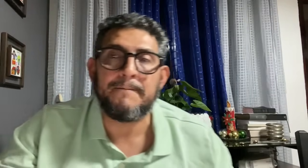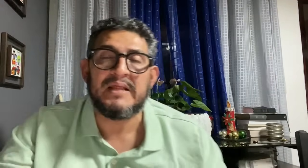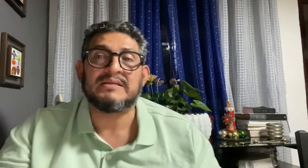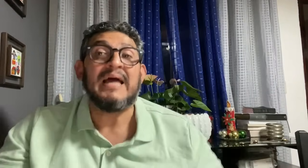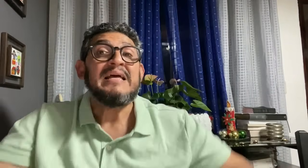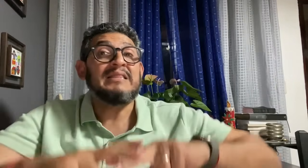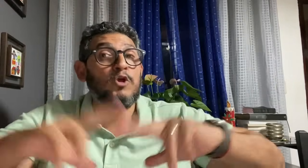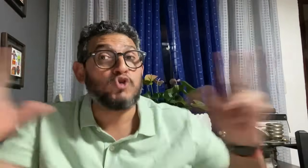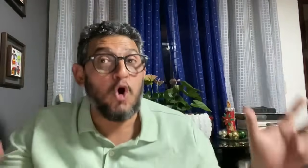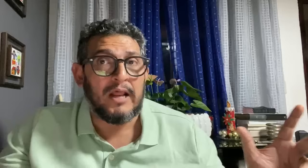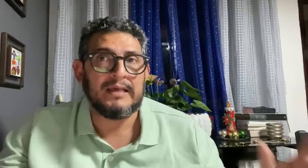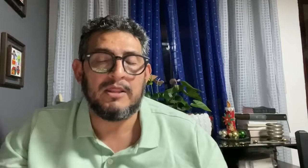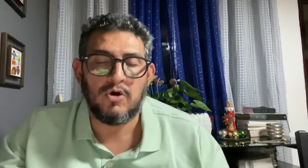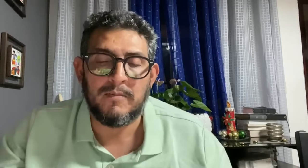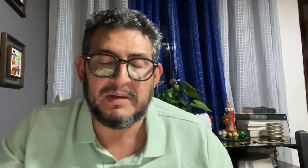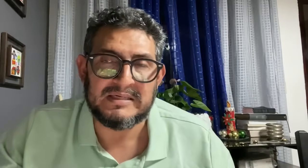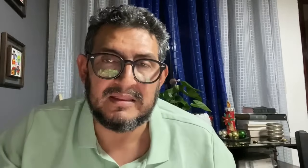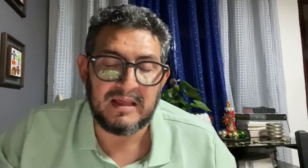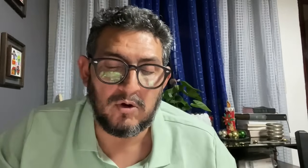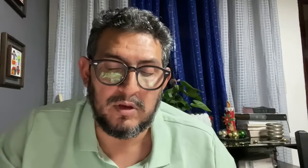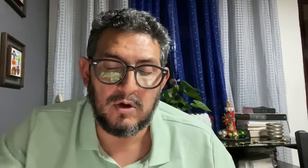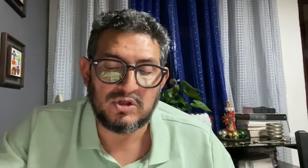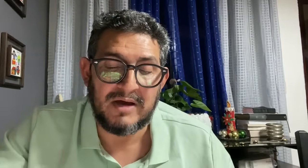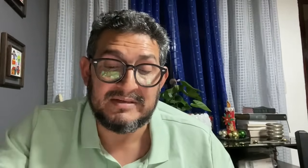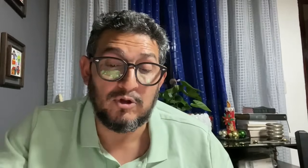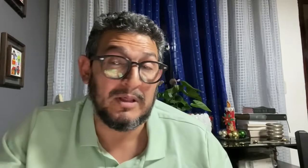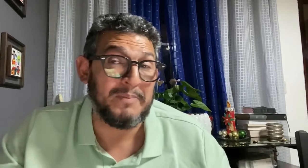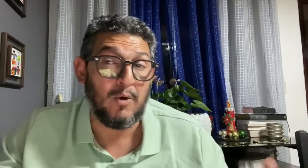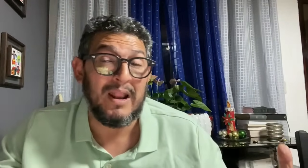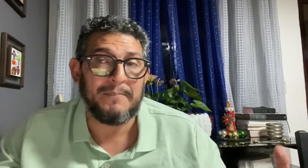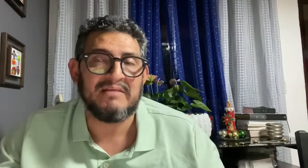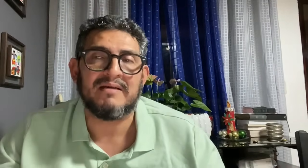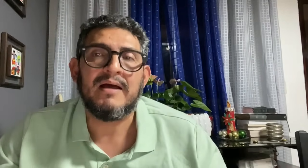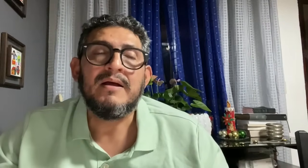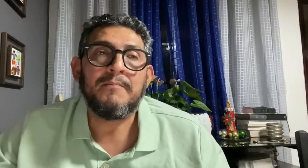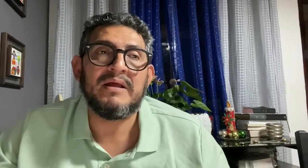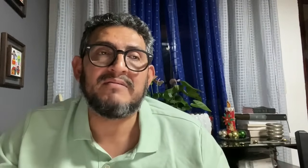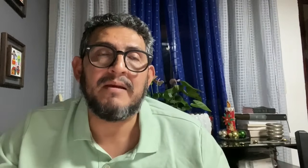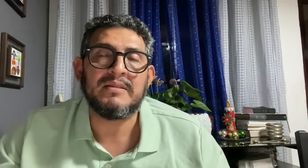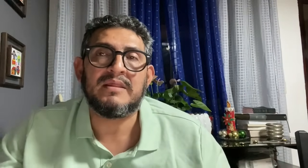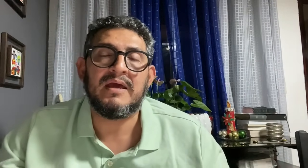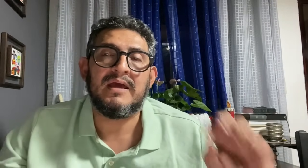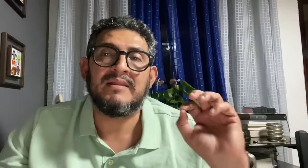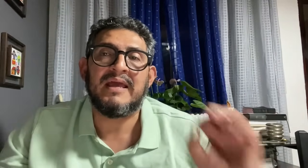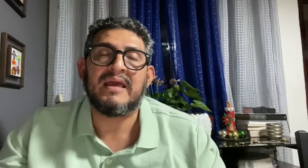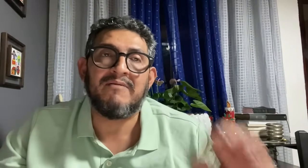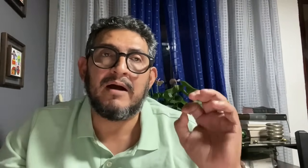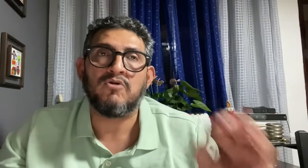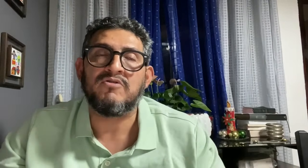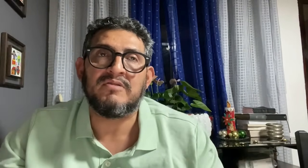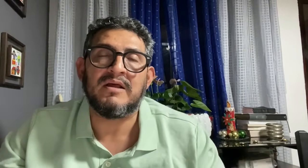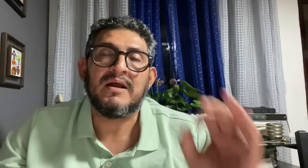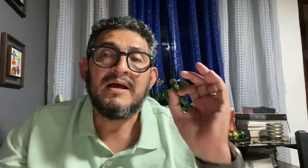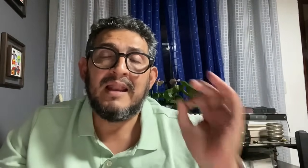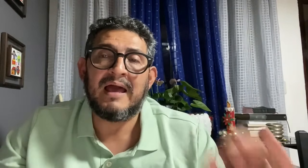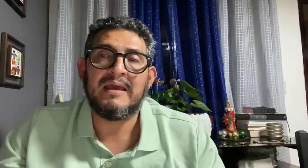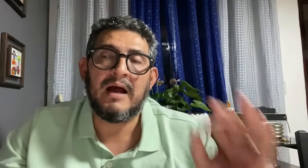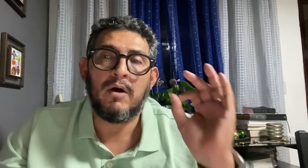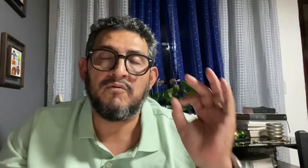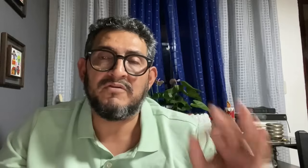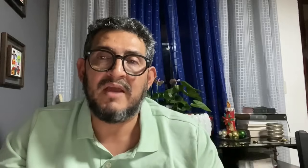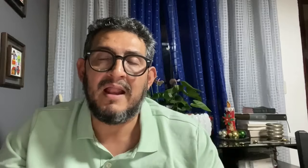conferencia de prensa de 2 horas que dio el presidente Rodrigo Chávez, en donde explicó a la prensa precisamente en qué va a consistir